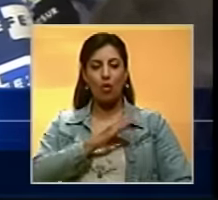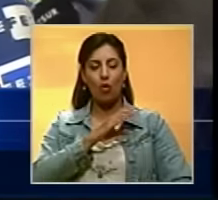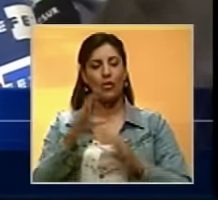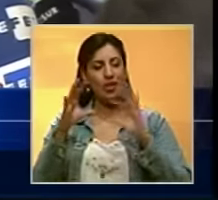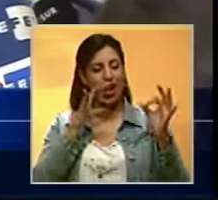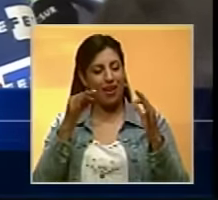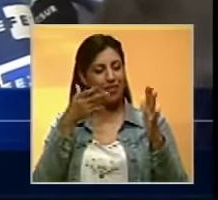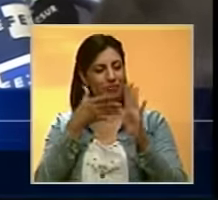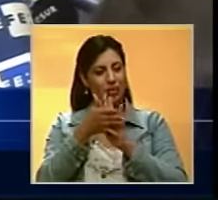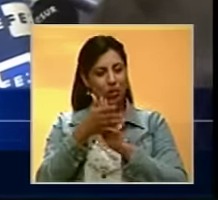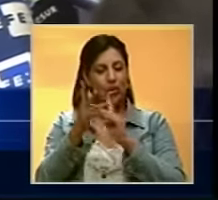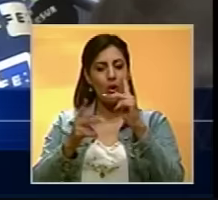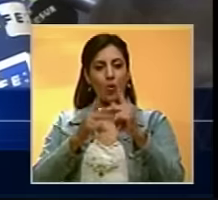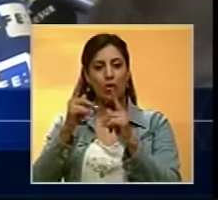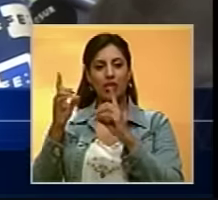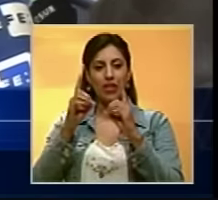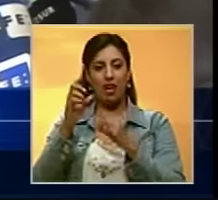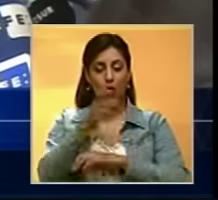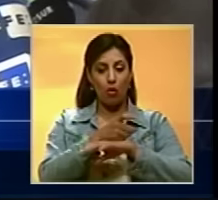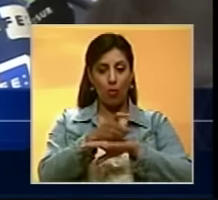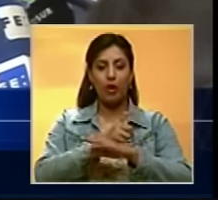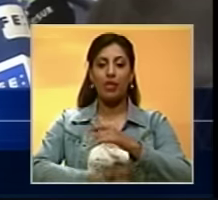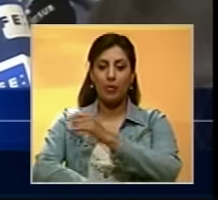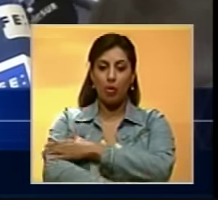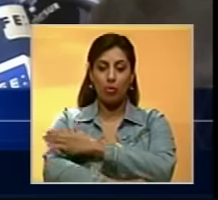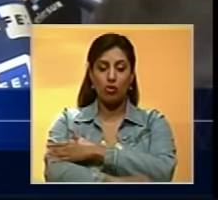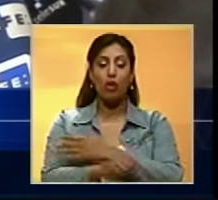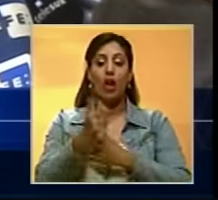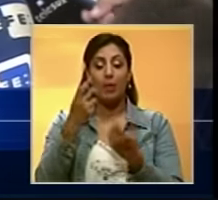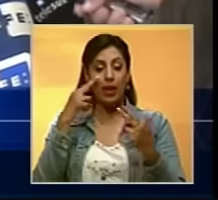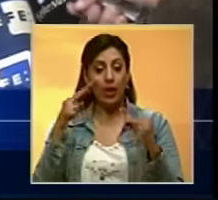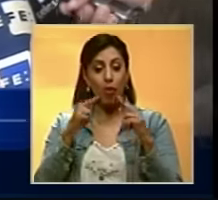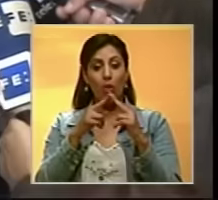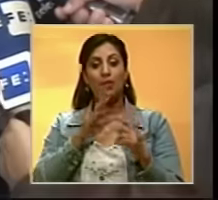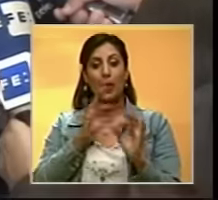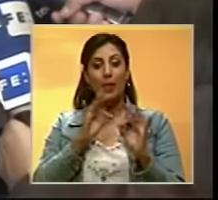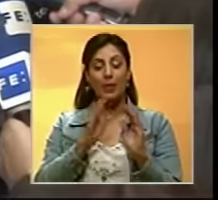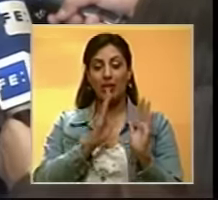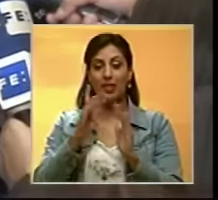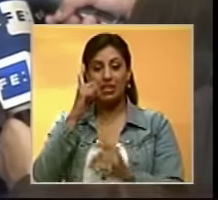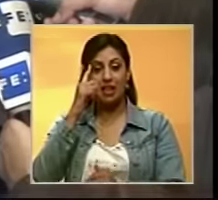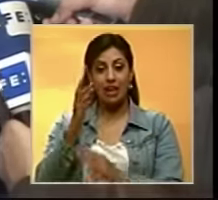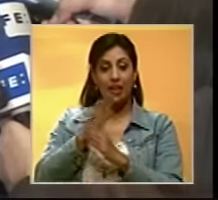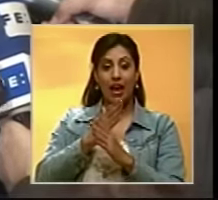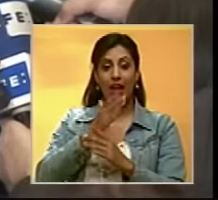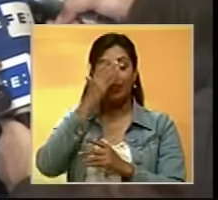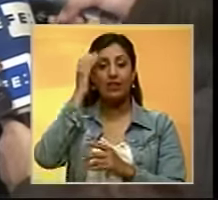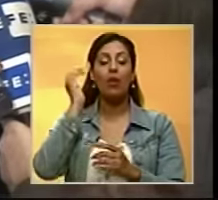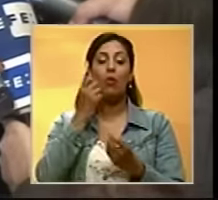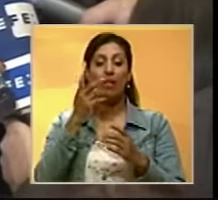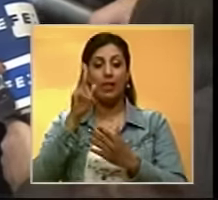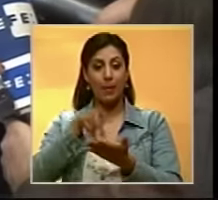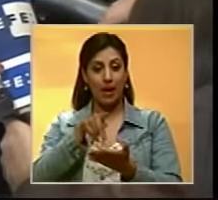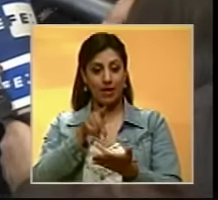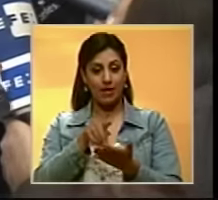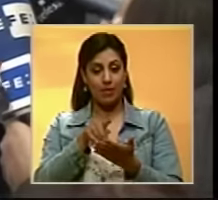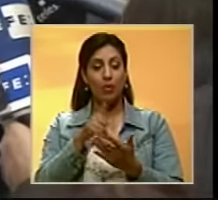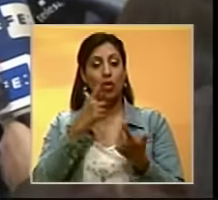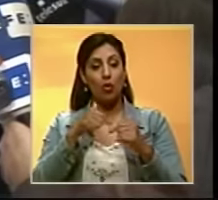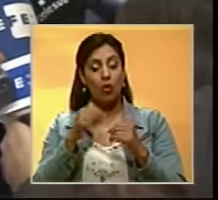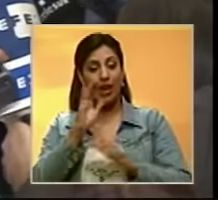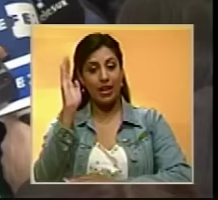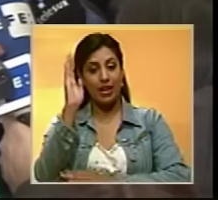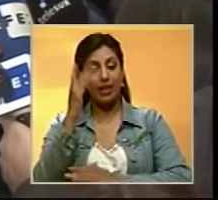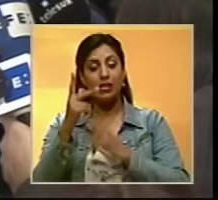mediadores en el proceso de diálogo entre el gobierno y la oposición el encuentro que estaba agendado previamente para definir la participación de la